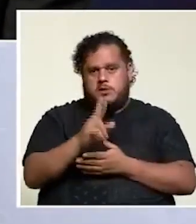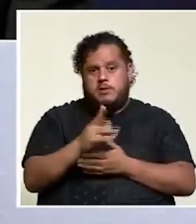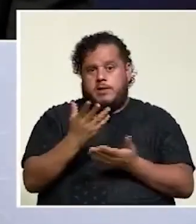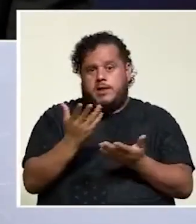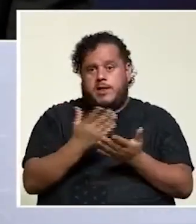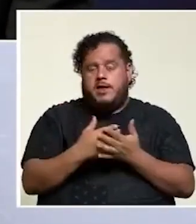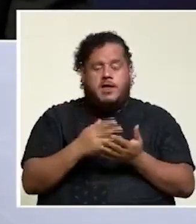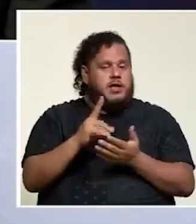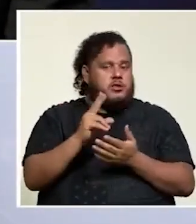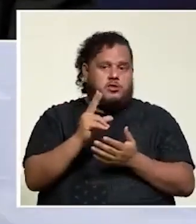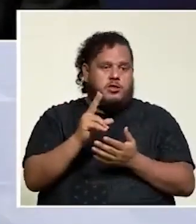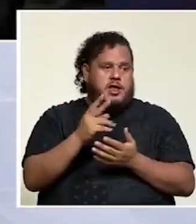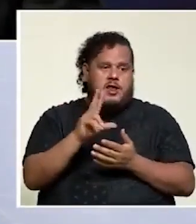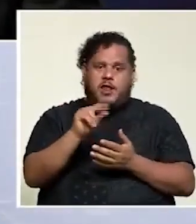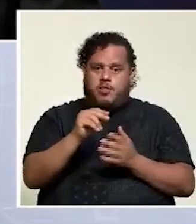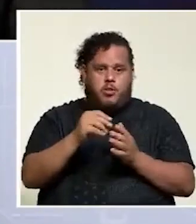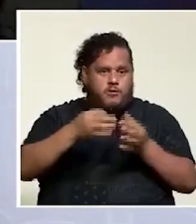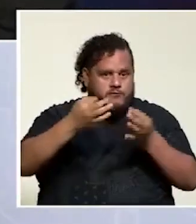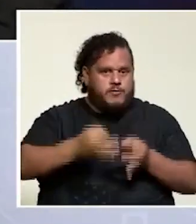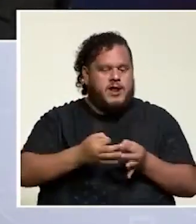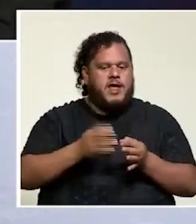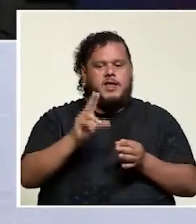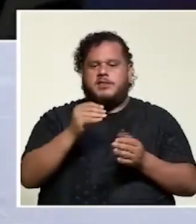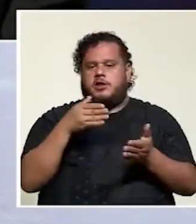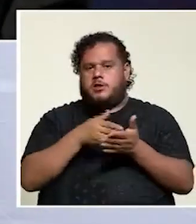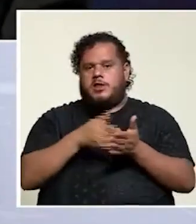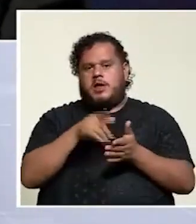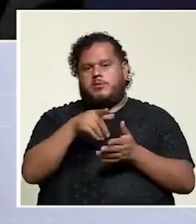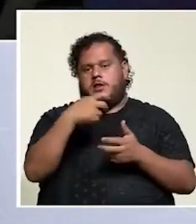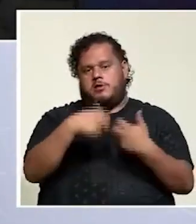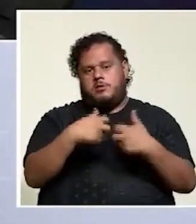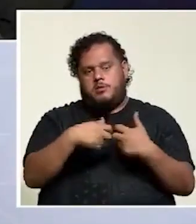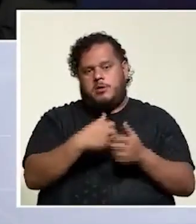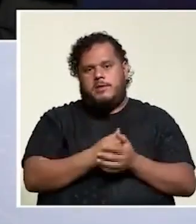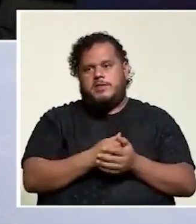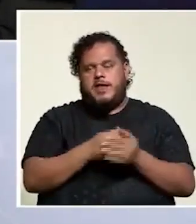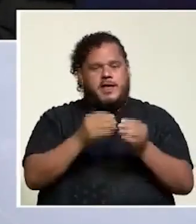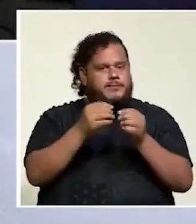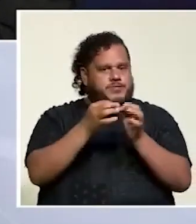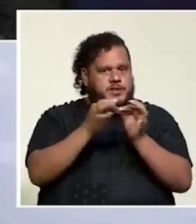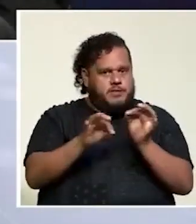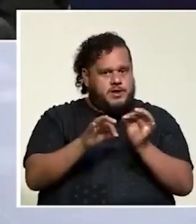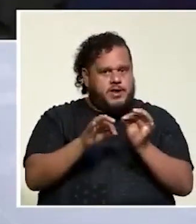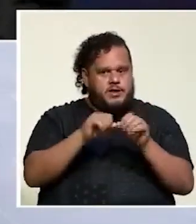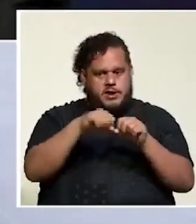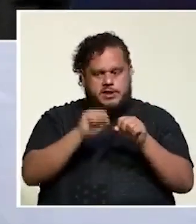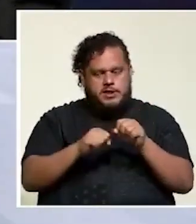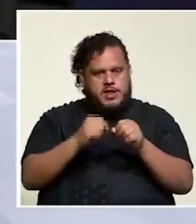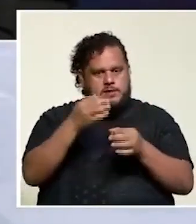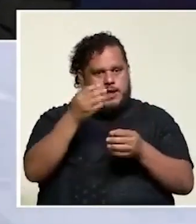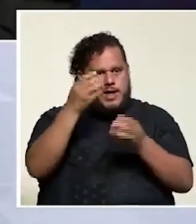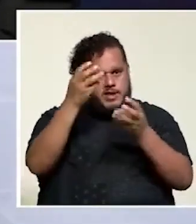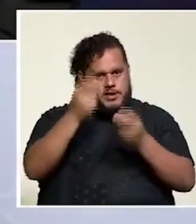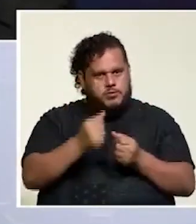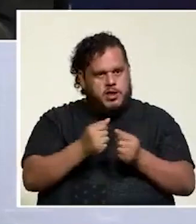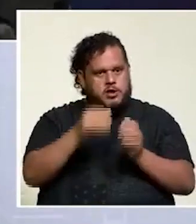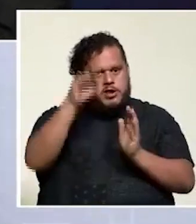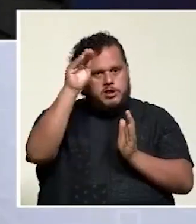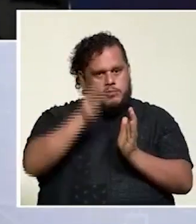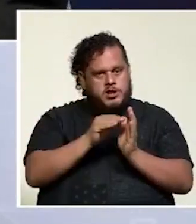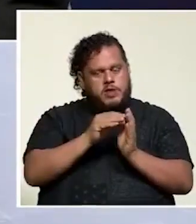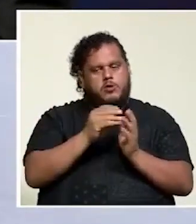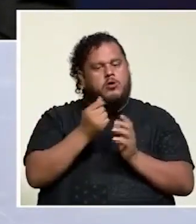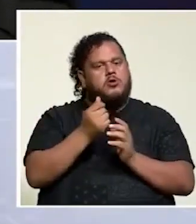en la informalidad. Entonces, si no atacamos esos problemas, simplificando el sistema tributario, disminuyendo los costos de